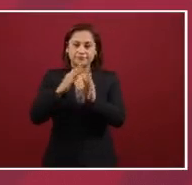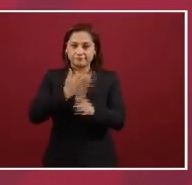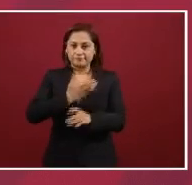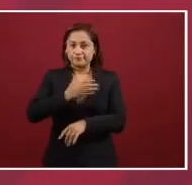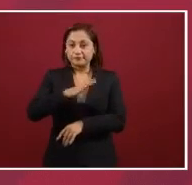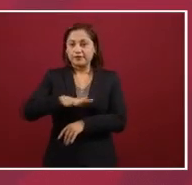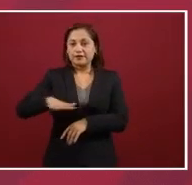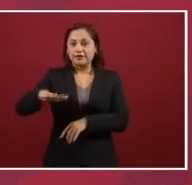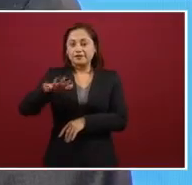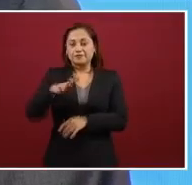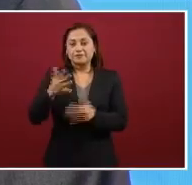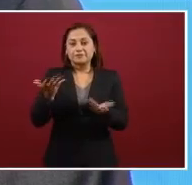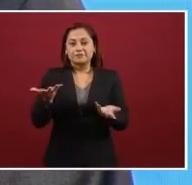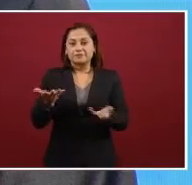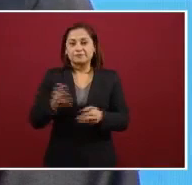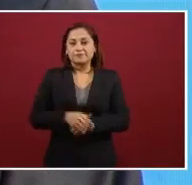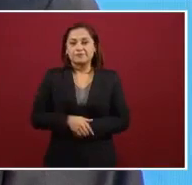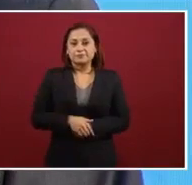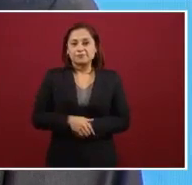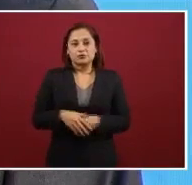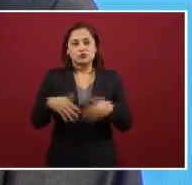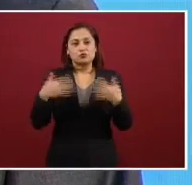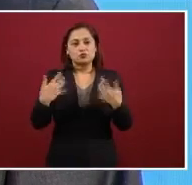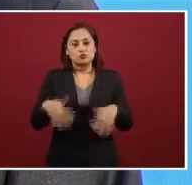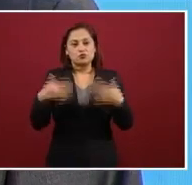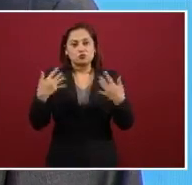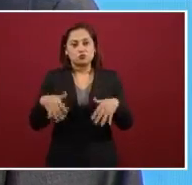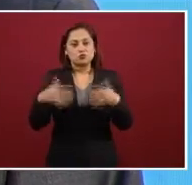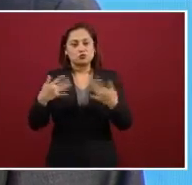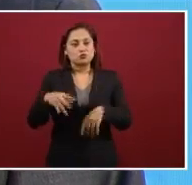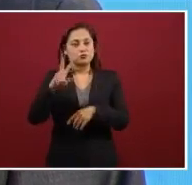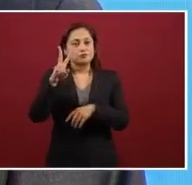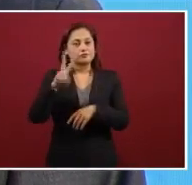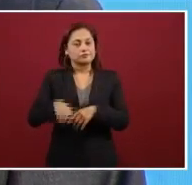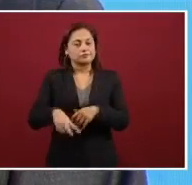pues tiene todavía mucho más